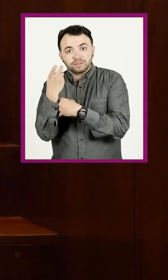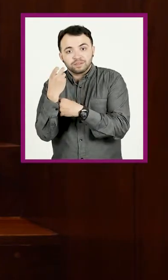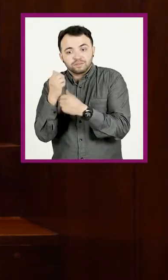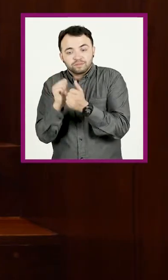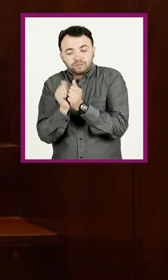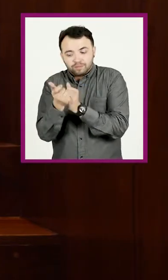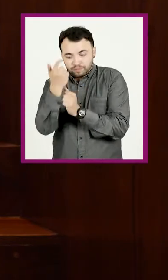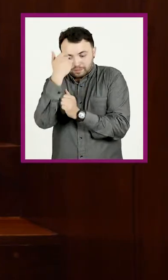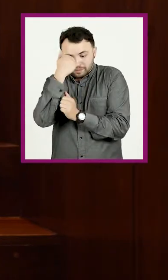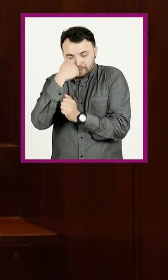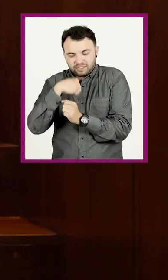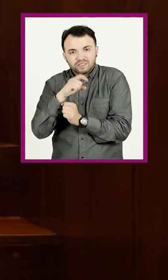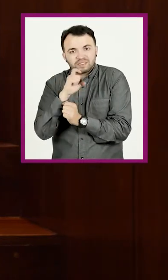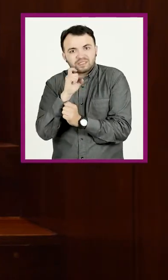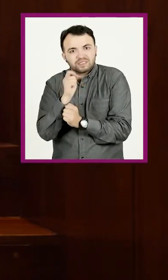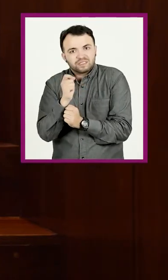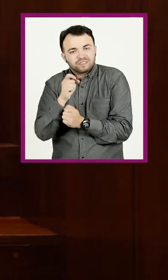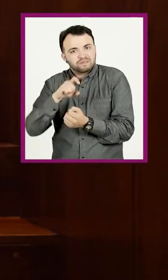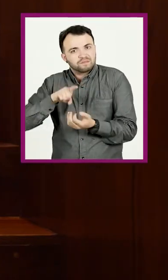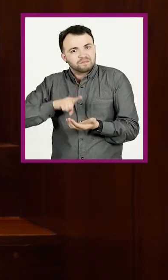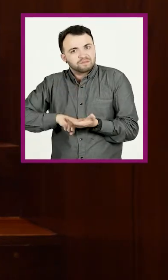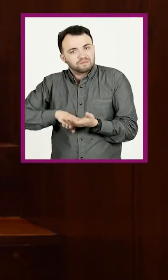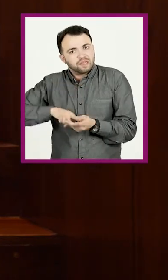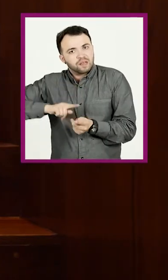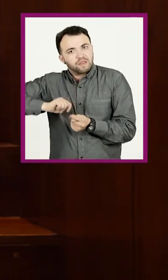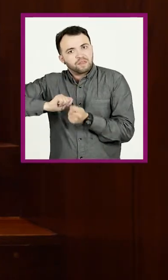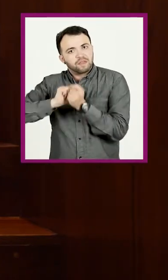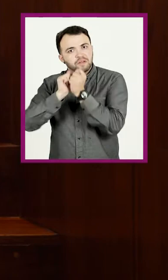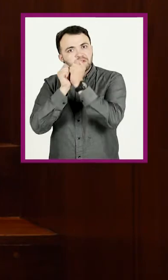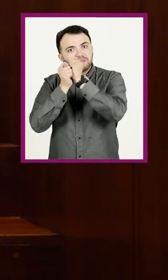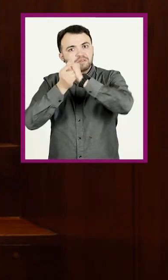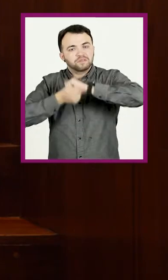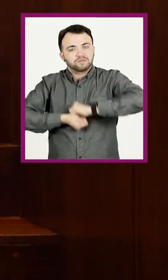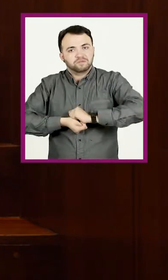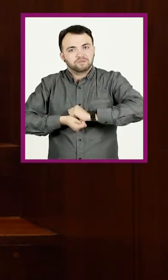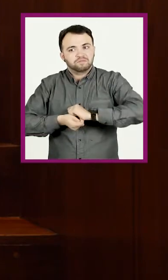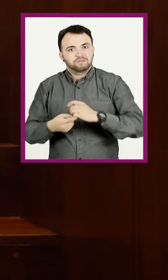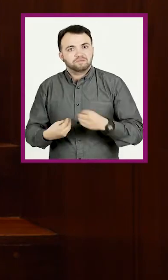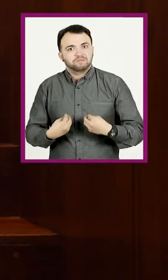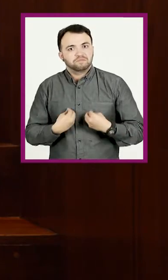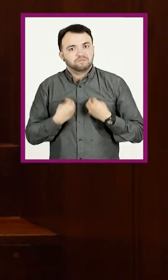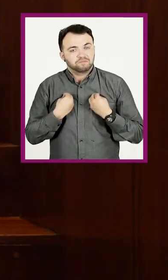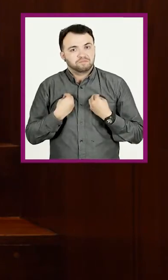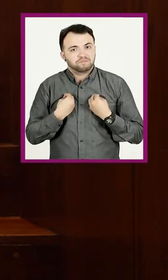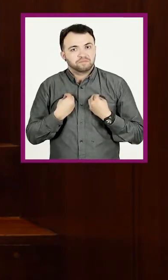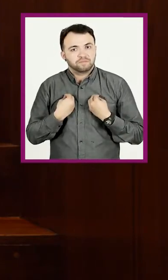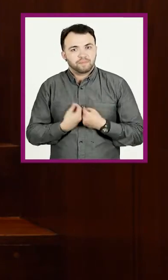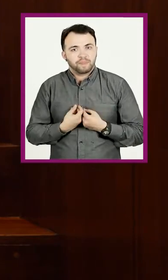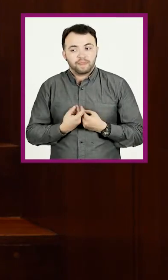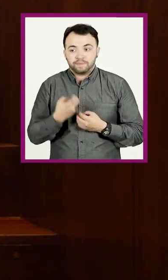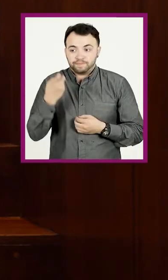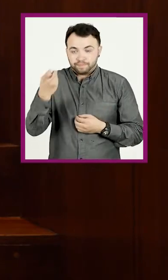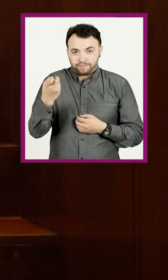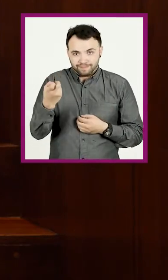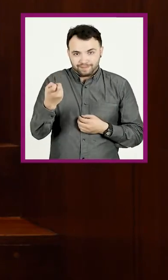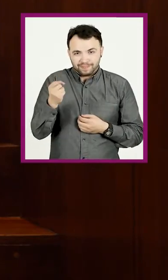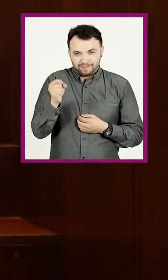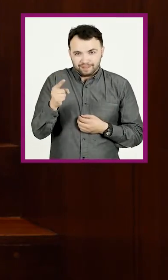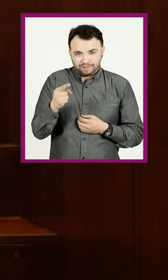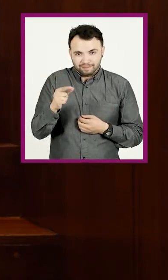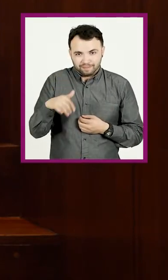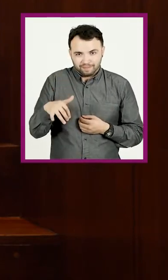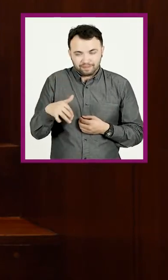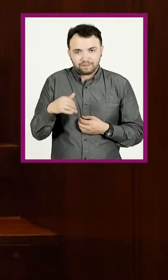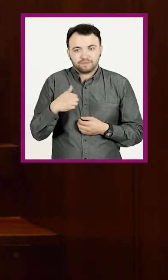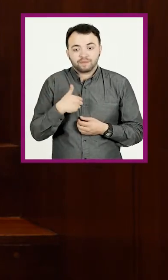estaba sucediendo para que resultara todo en esa situación? Pues sobre esto va a